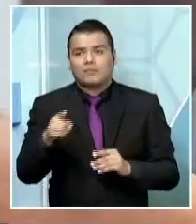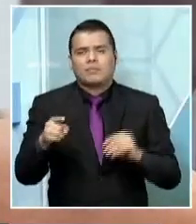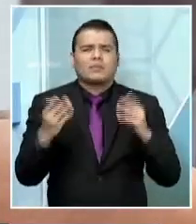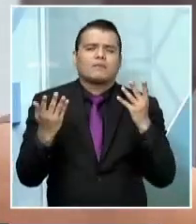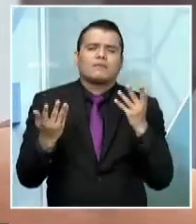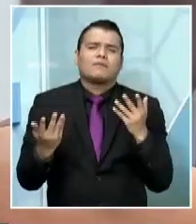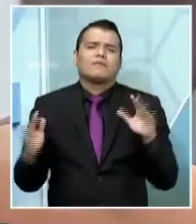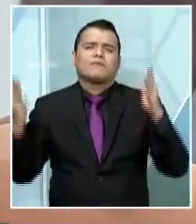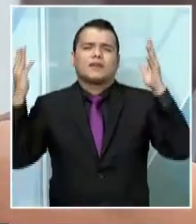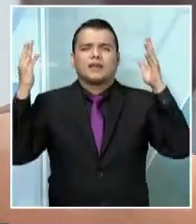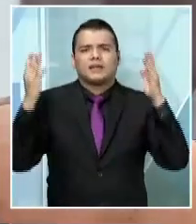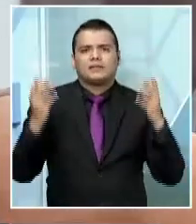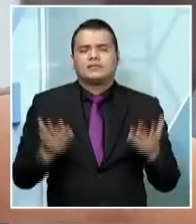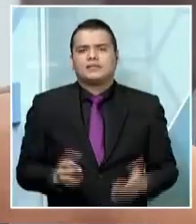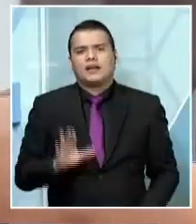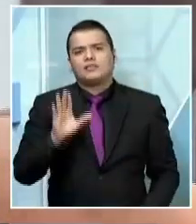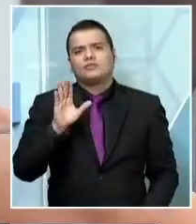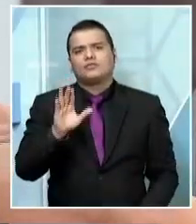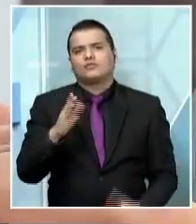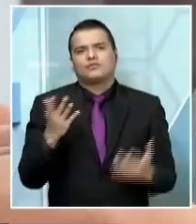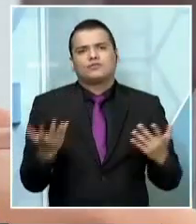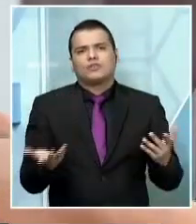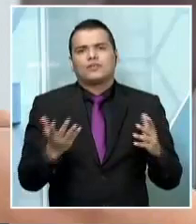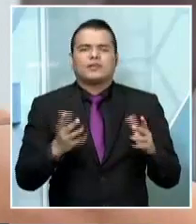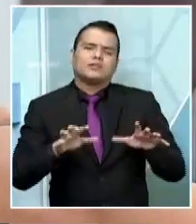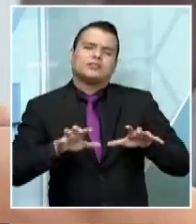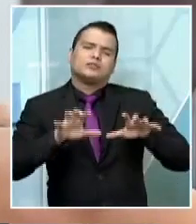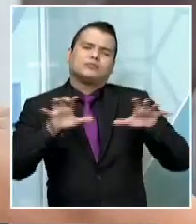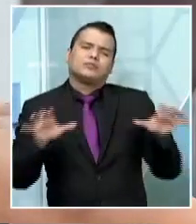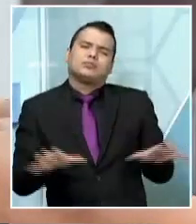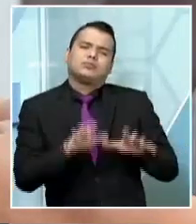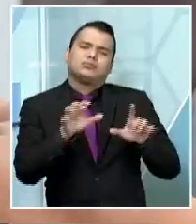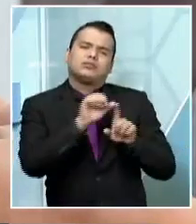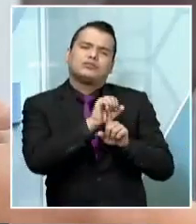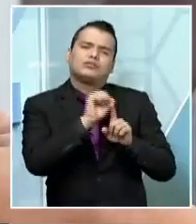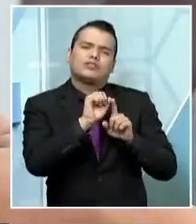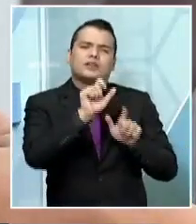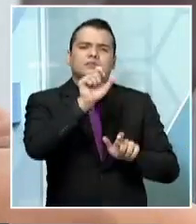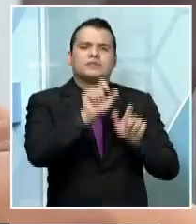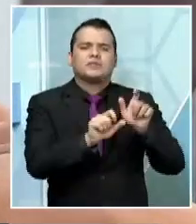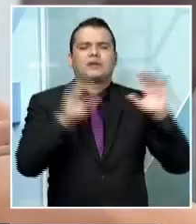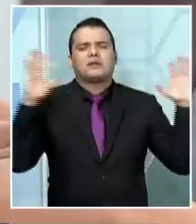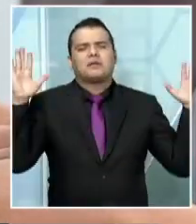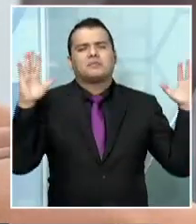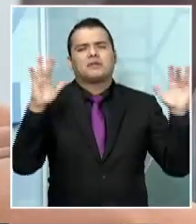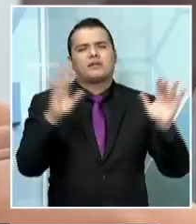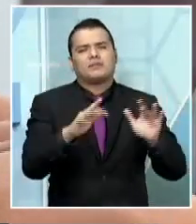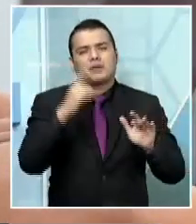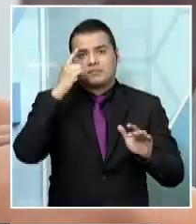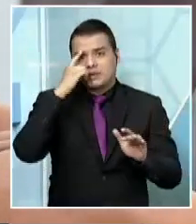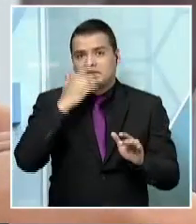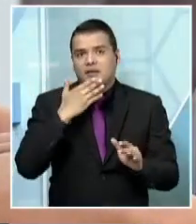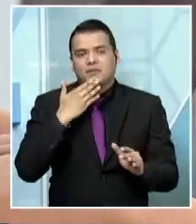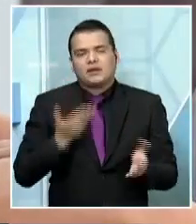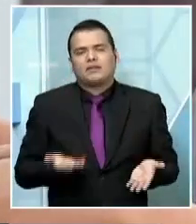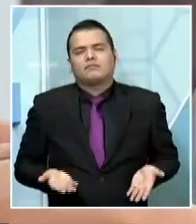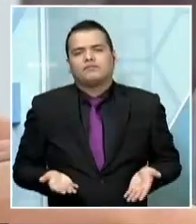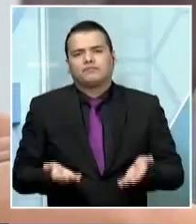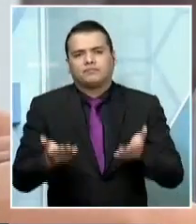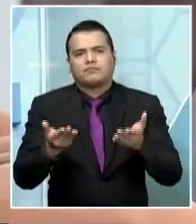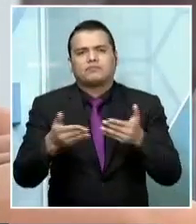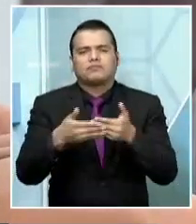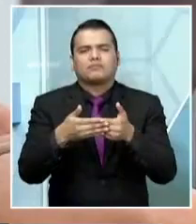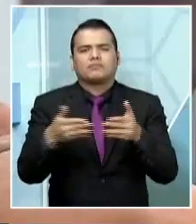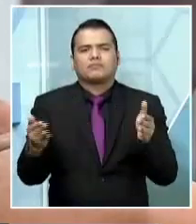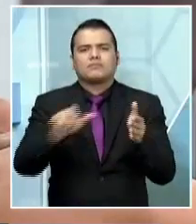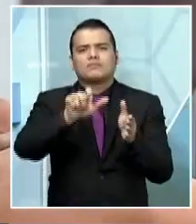fiestas, las celebraciones de eventos sociales importantes. La gente cree que porque dijimos que conglomerados